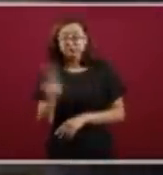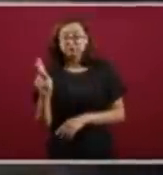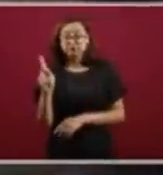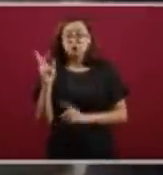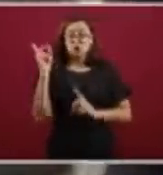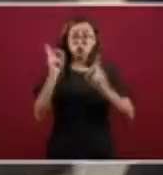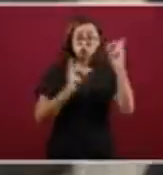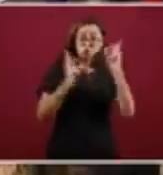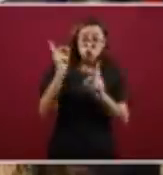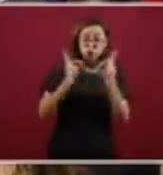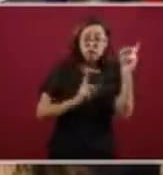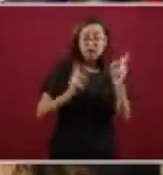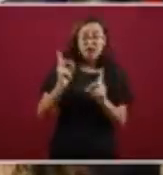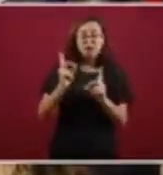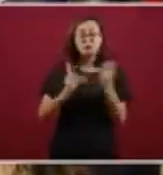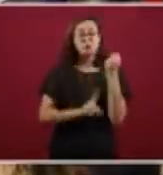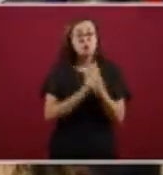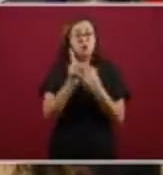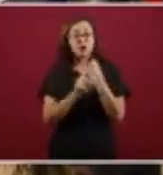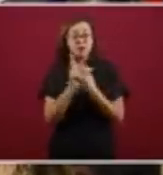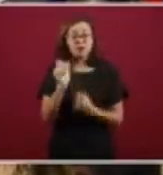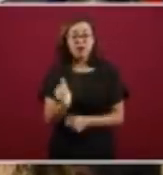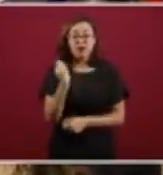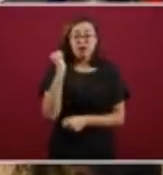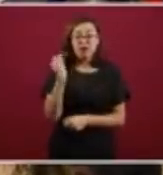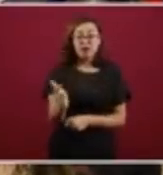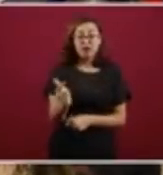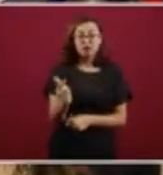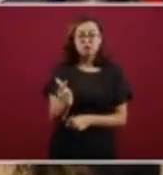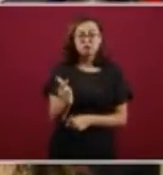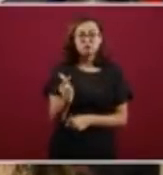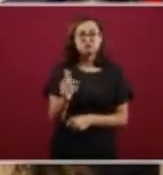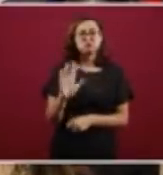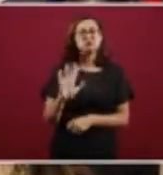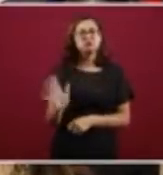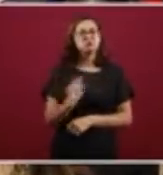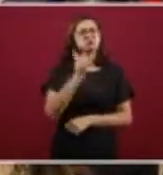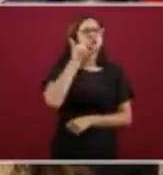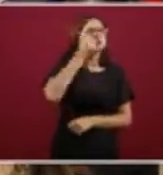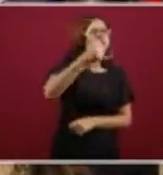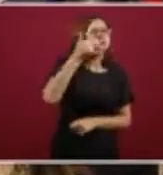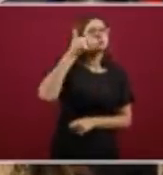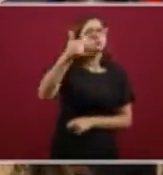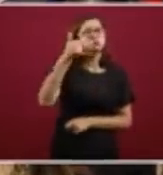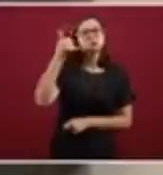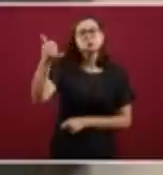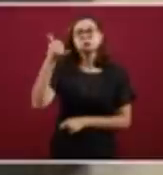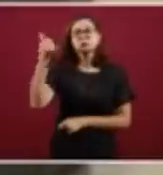dudas, que tienen problemas, las han digitado y